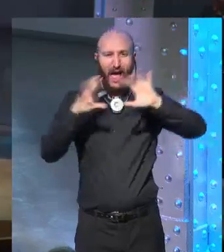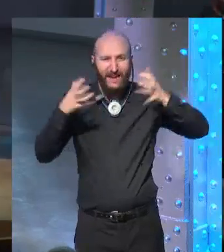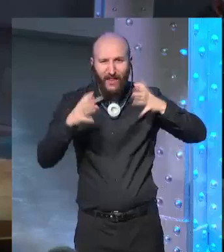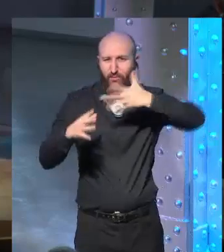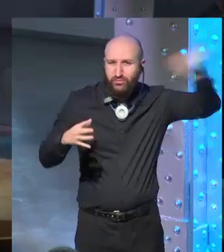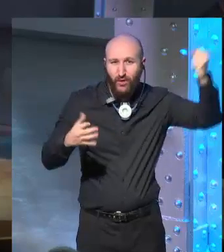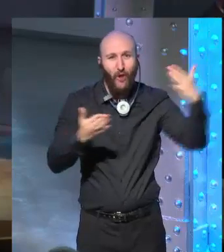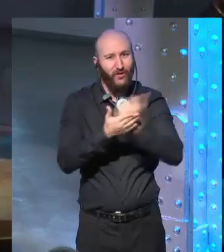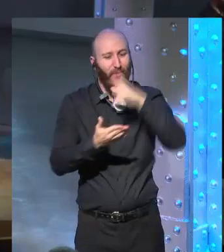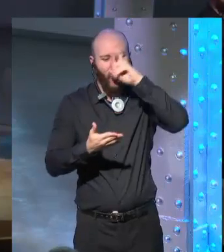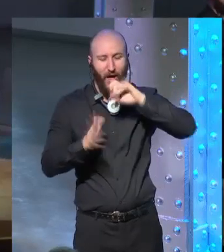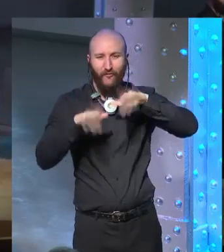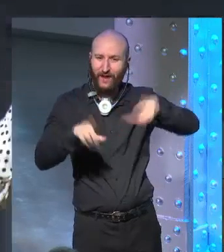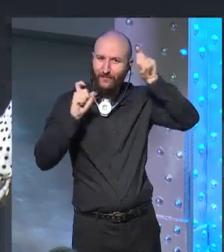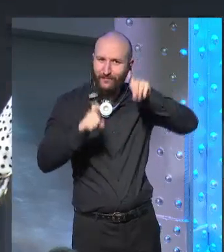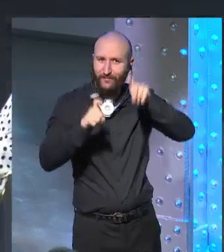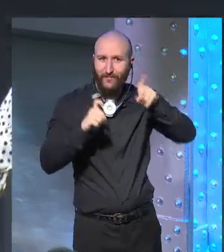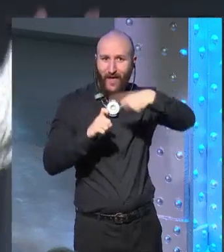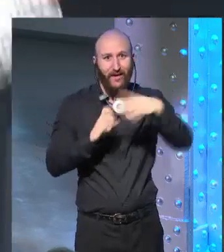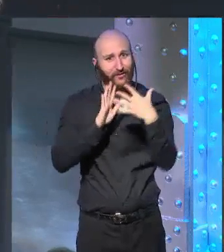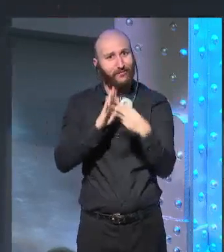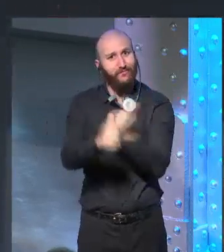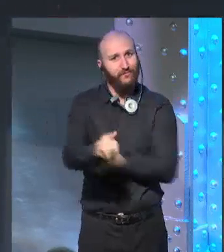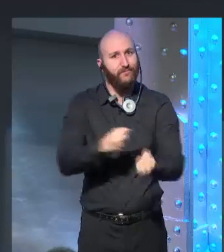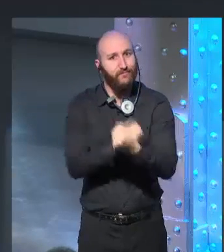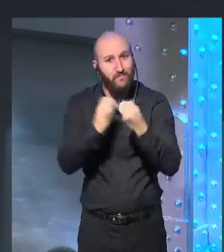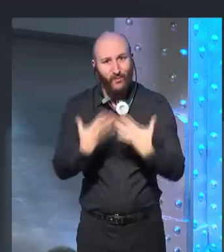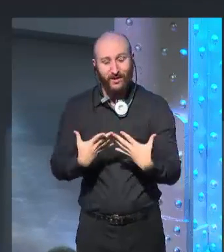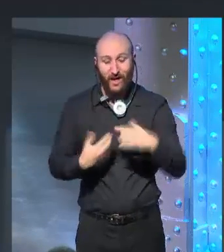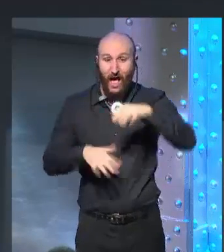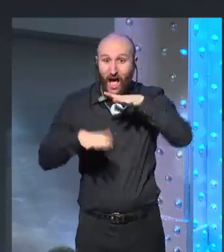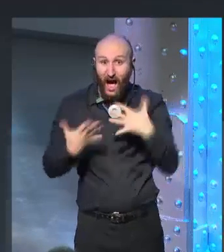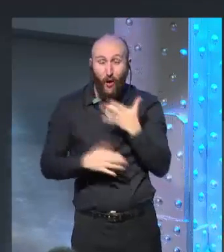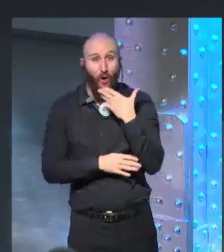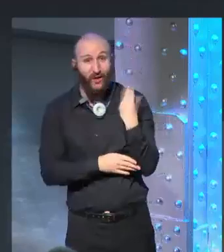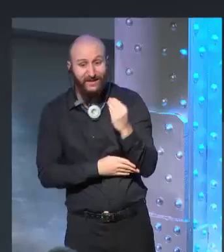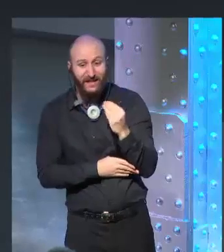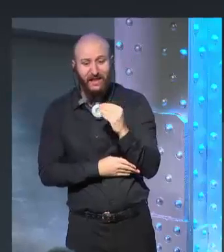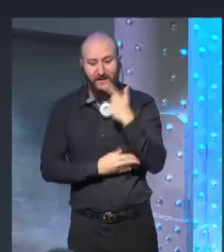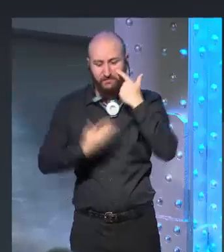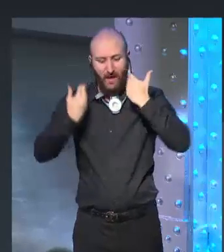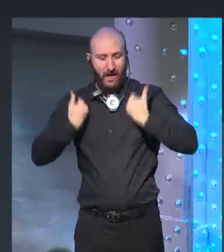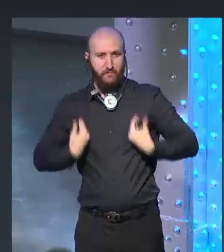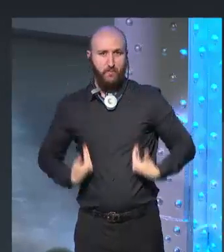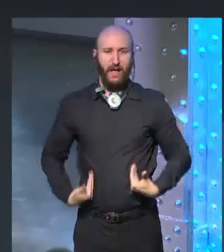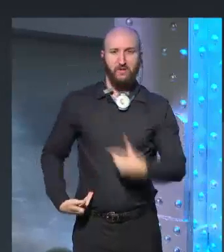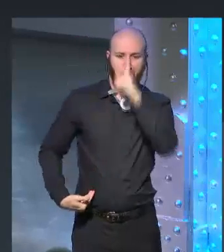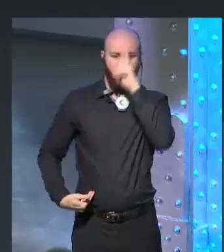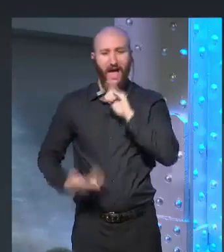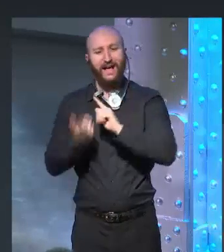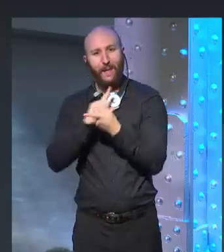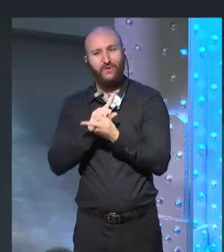pelo. Hoy los adolescentes, la verdad es que no han cambiado tanto, quizás su aspecto, pero